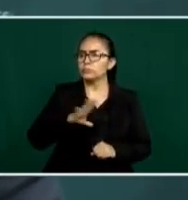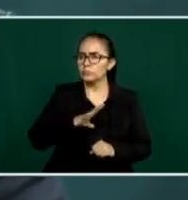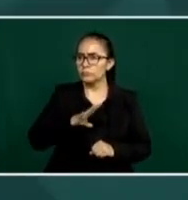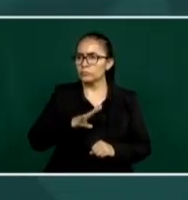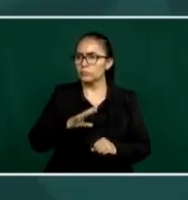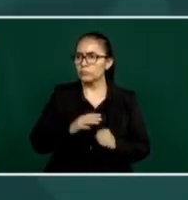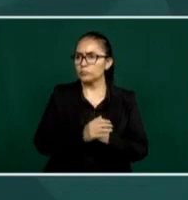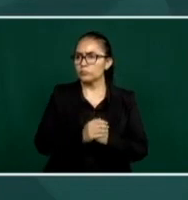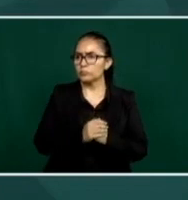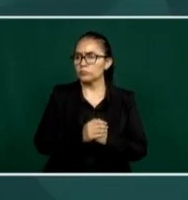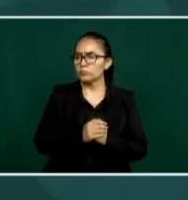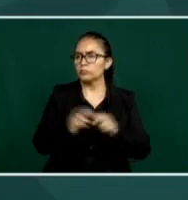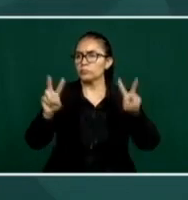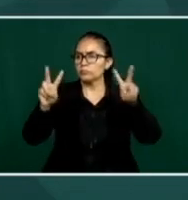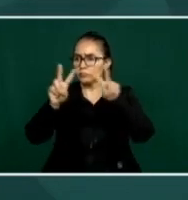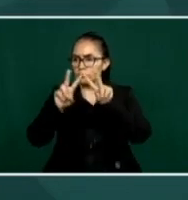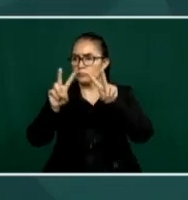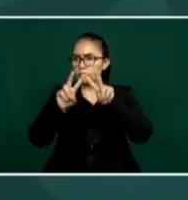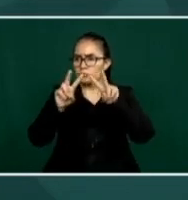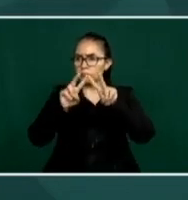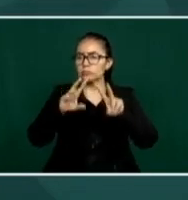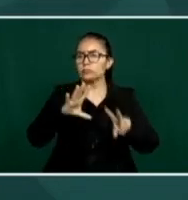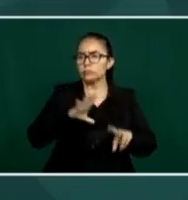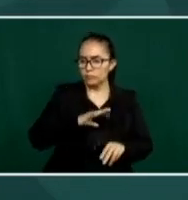en el Infonavit.